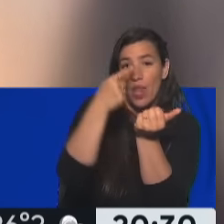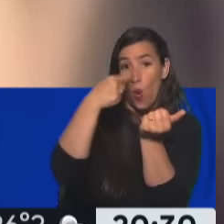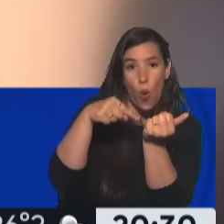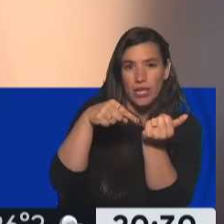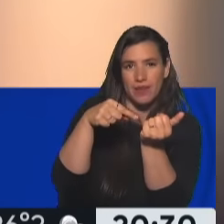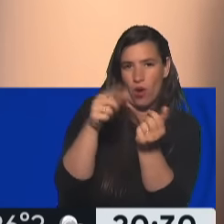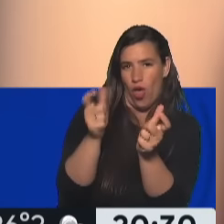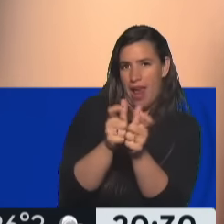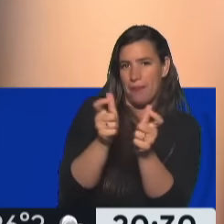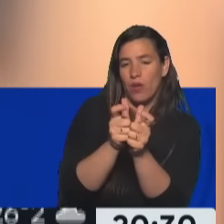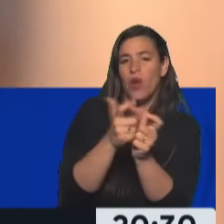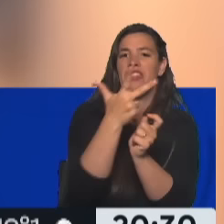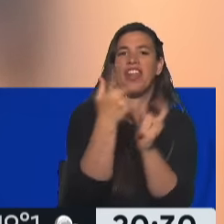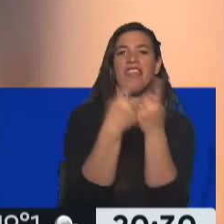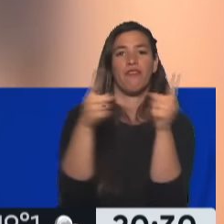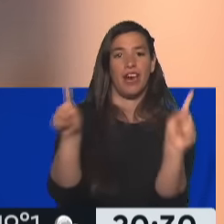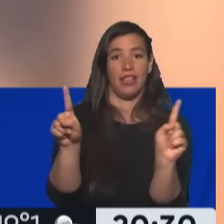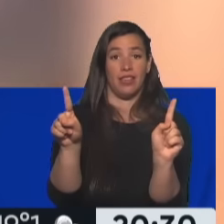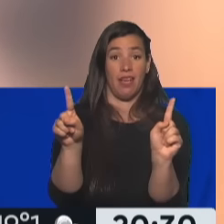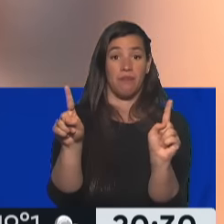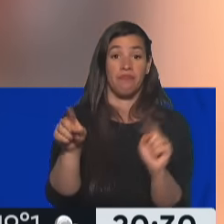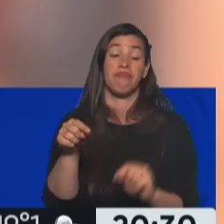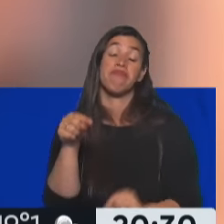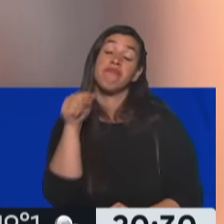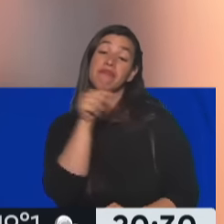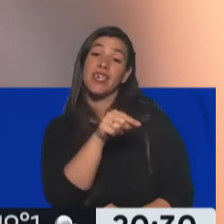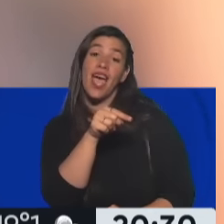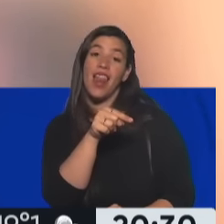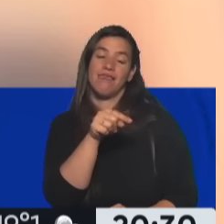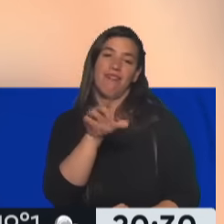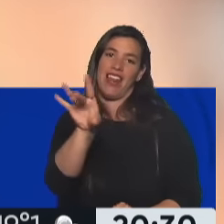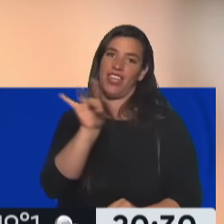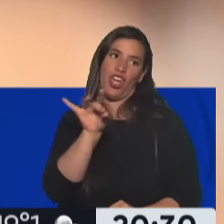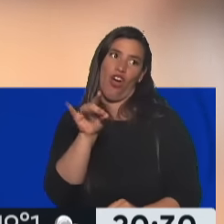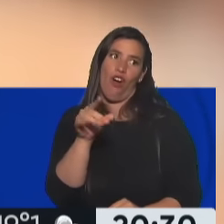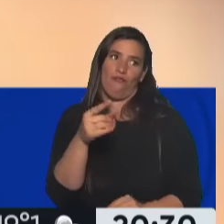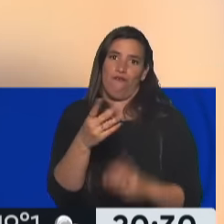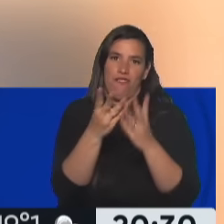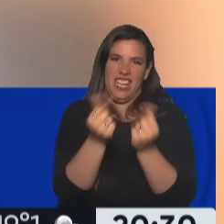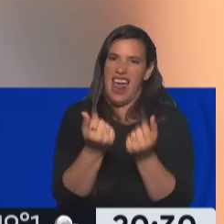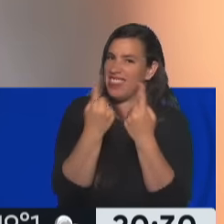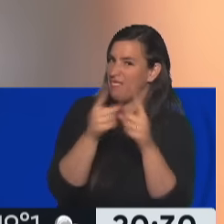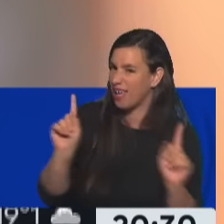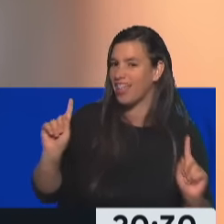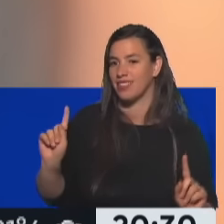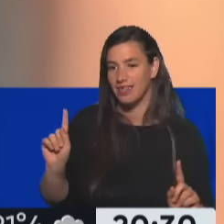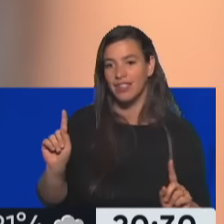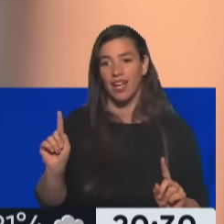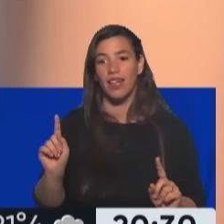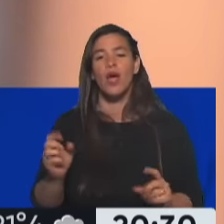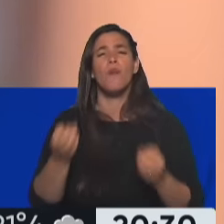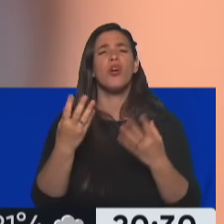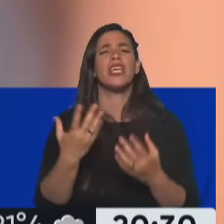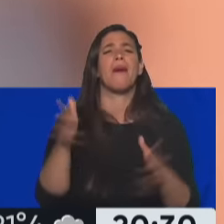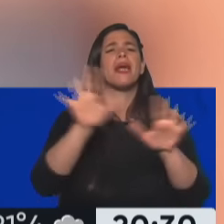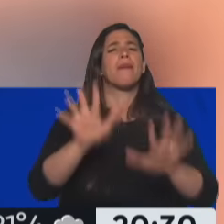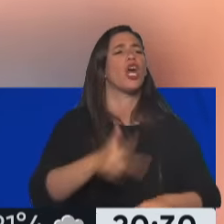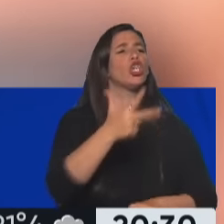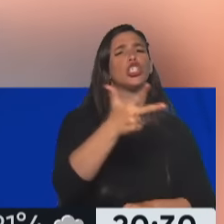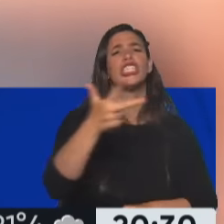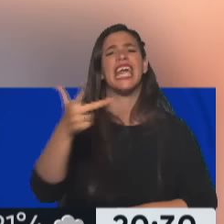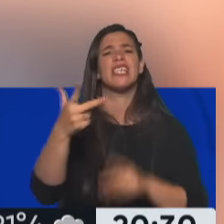esperaba Joaquín Phoenix, el protagonista de esta película, junto a su compañera, ahí vemos a Lady Gaga. ¿Por qué? Bueno, porque hizo 3 finales, y bueno, porque